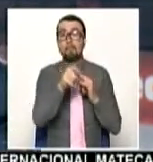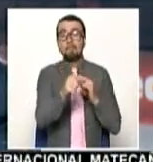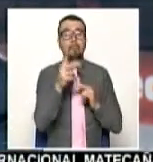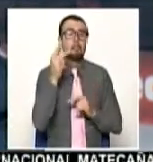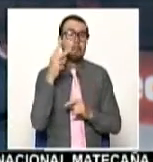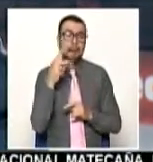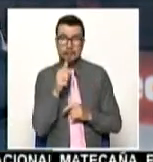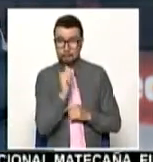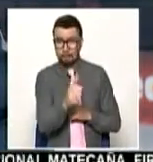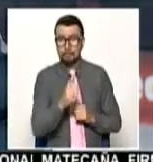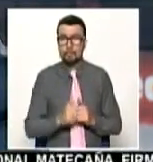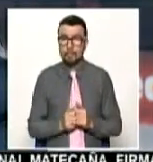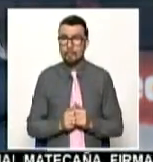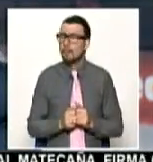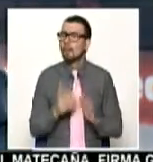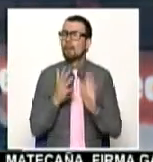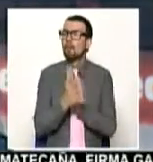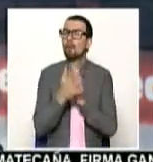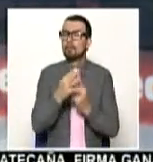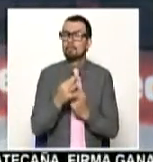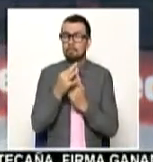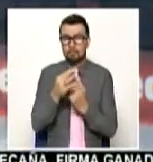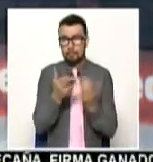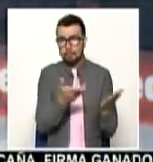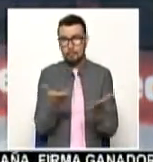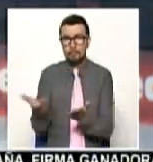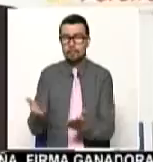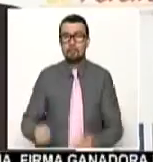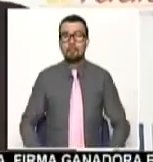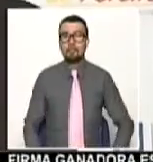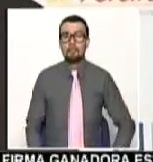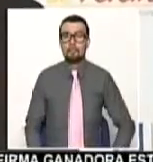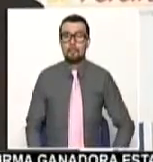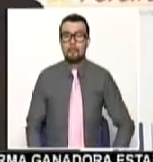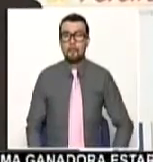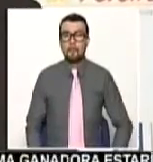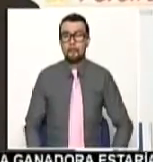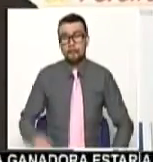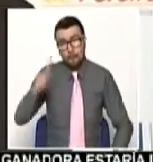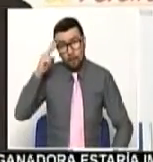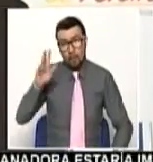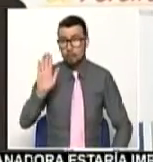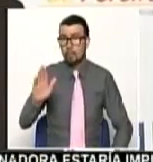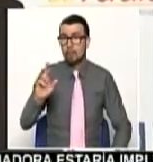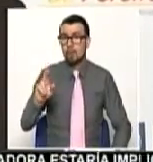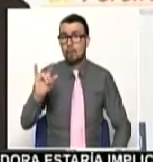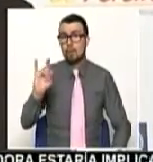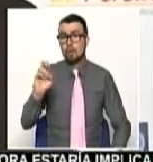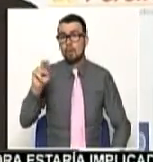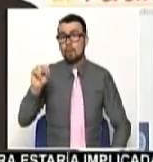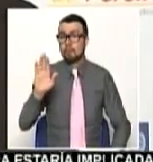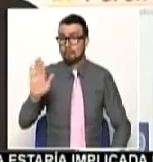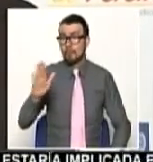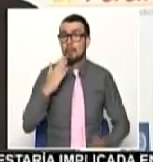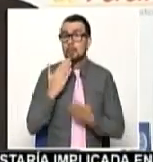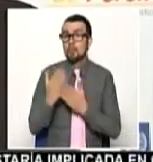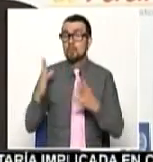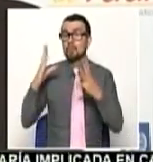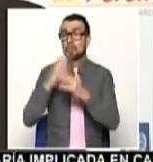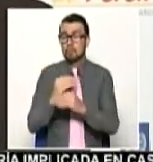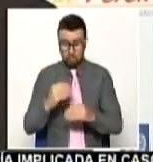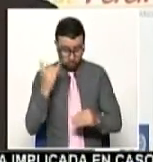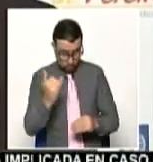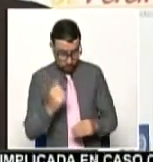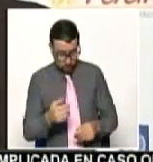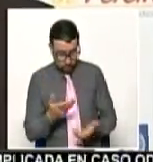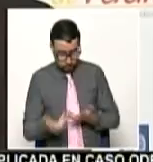de Pereira. Carlos, en este informe especial, adelante. Hola Rubén, muy buenas noches a usted y a todos los televidentes de Telecafé